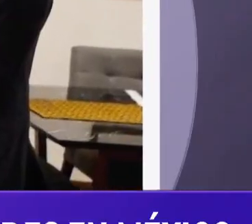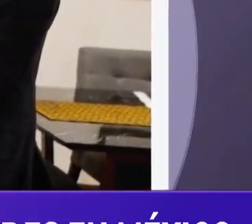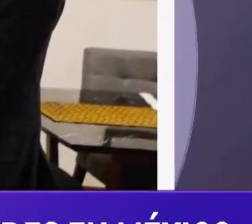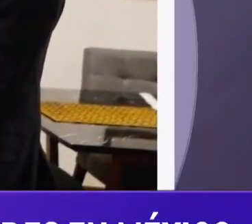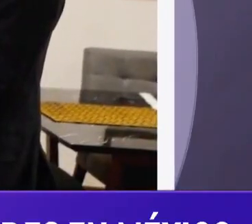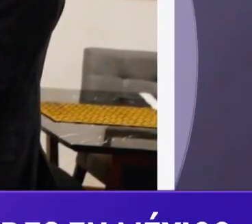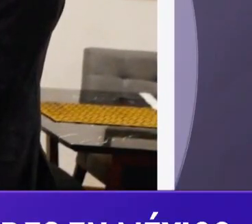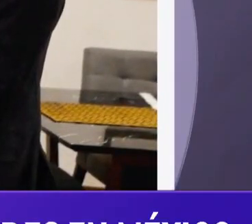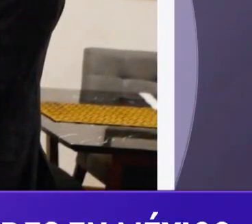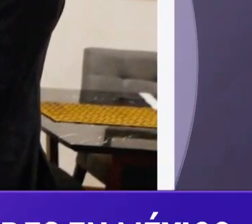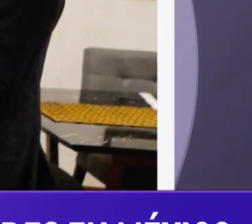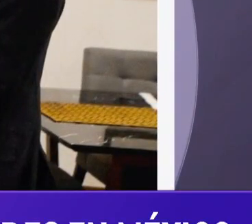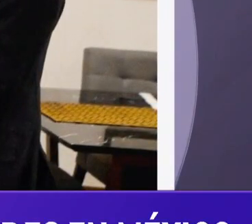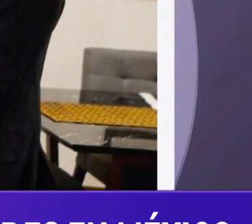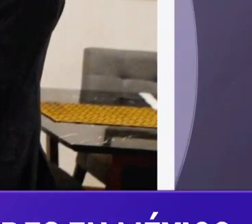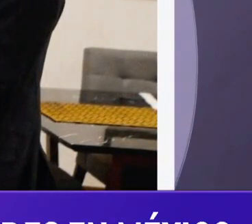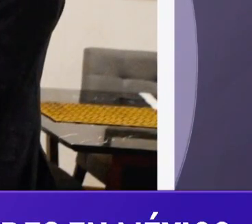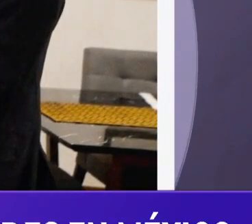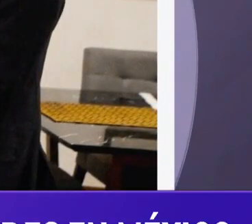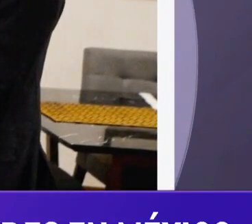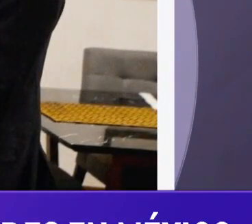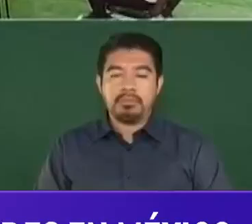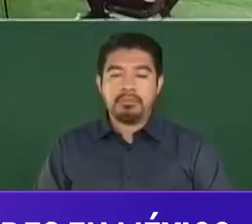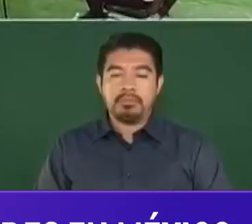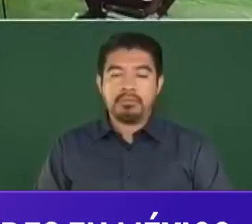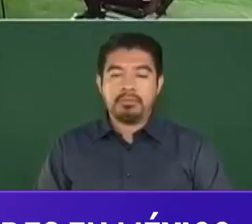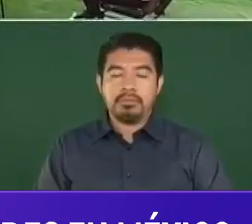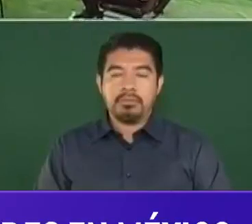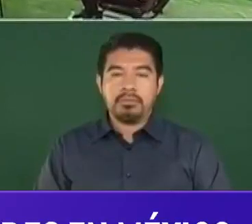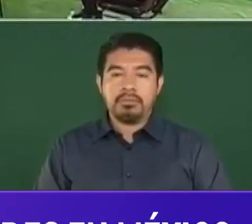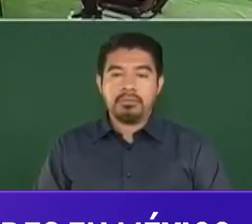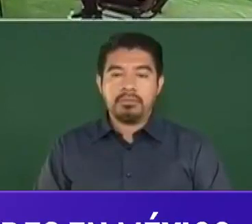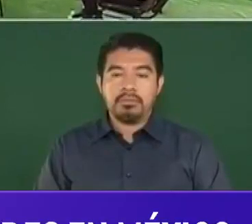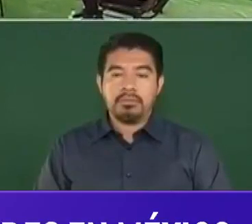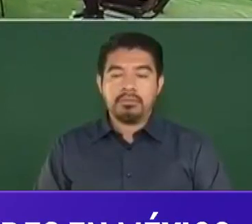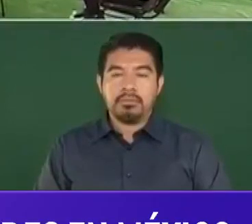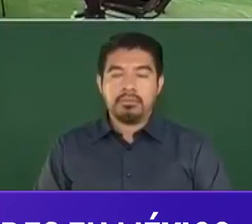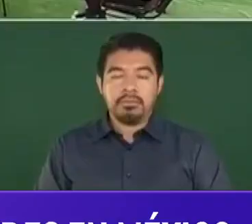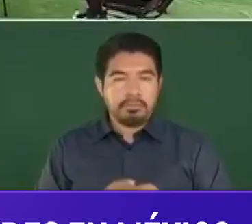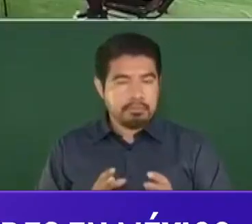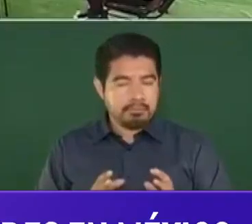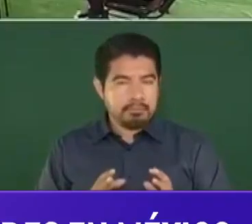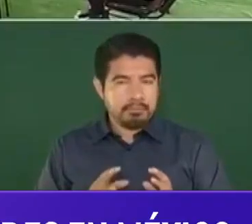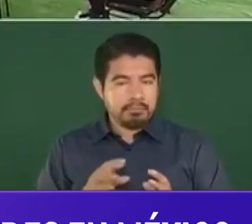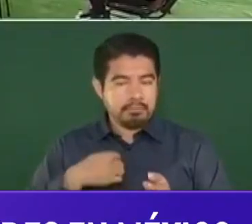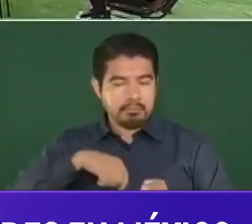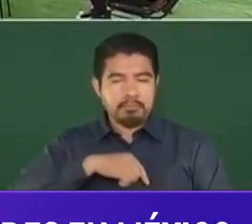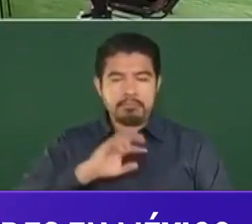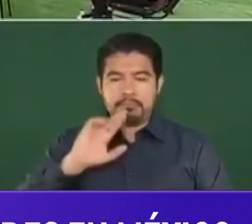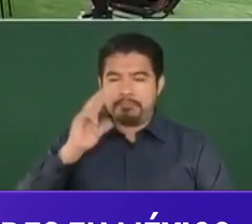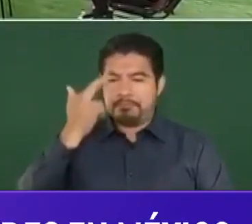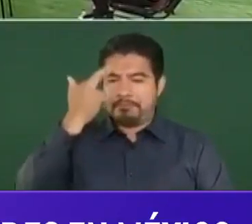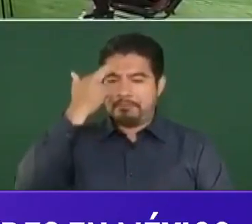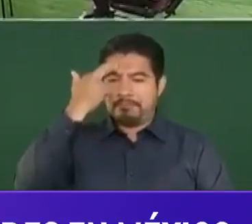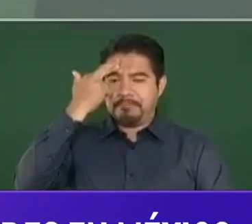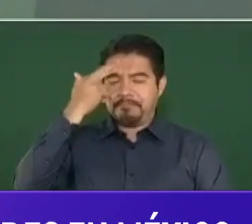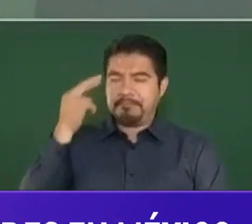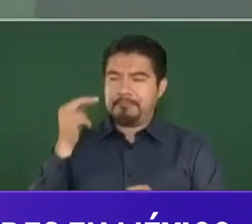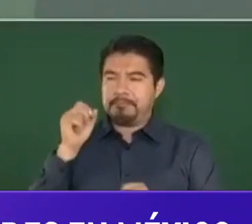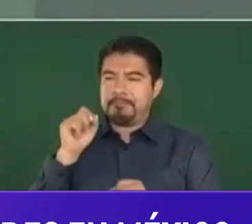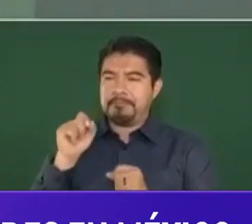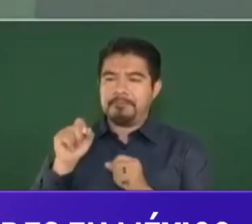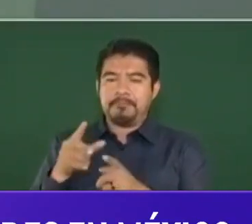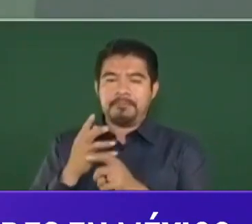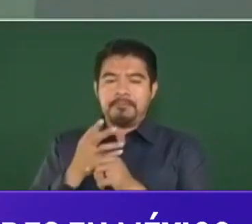que la ex primera dama esté en ese país. Lo que se, esto, recordemos que en la etapa en la que está el caso de